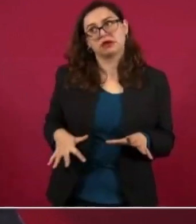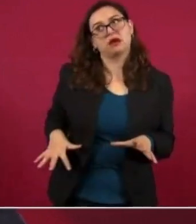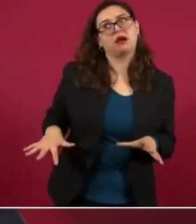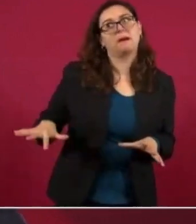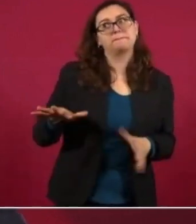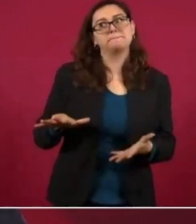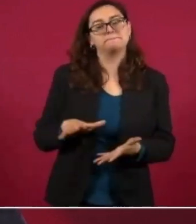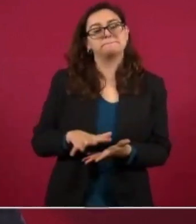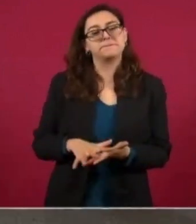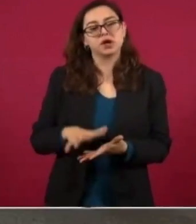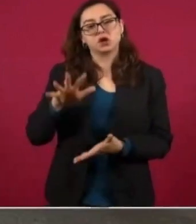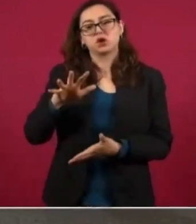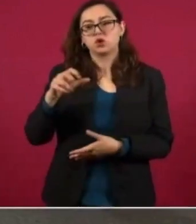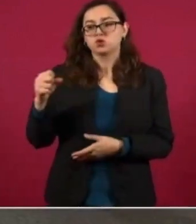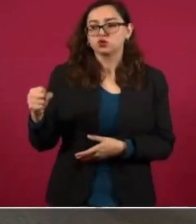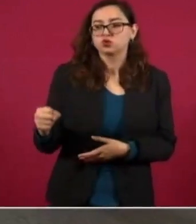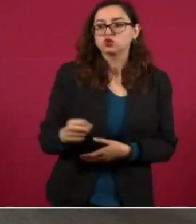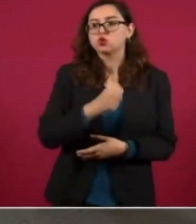a mayores.